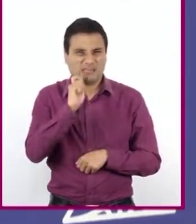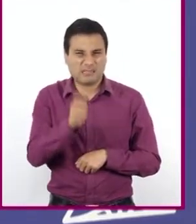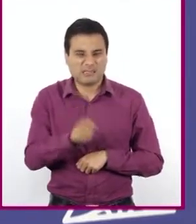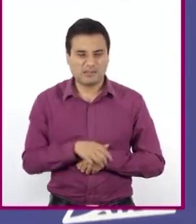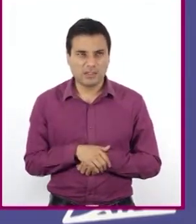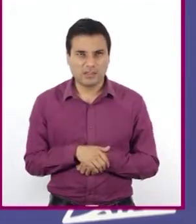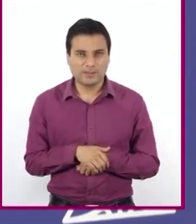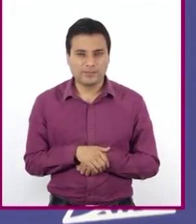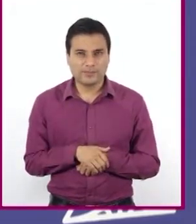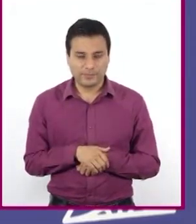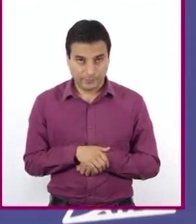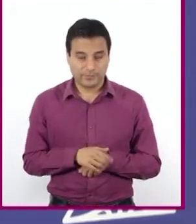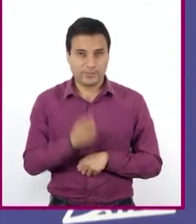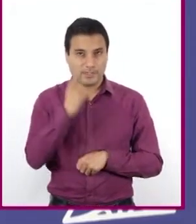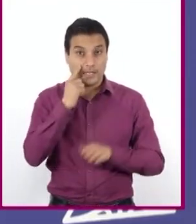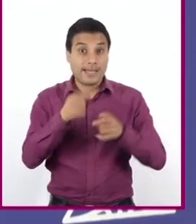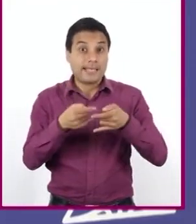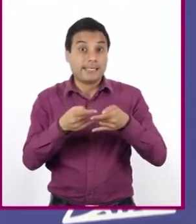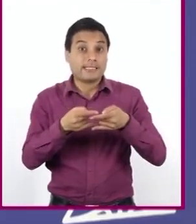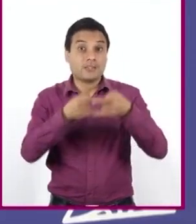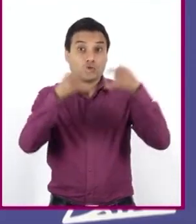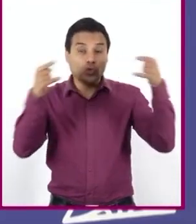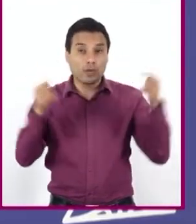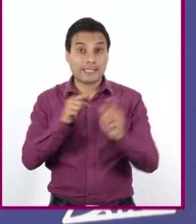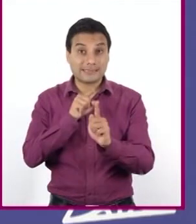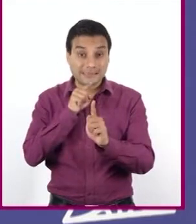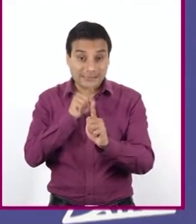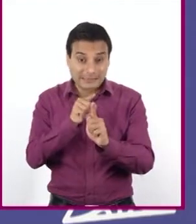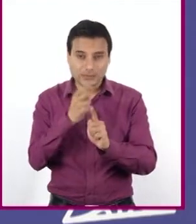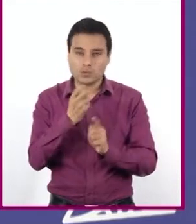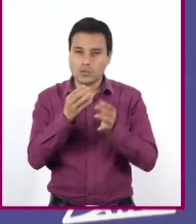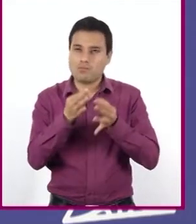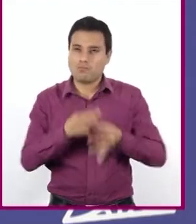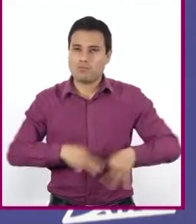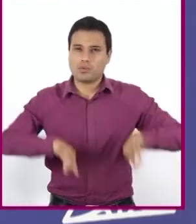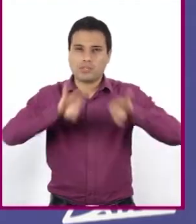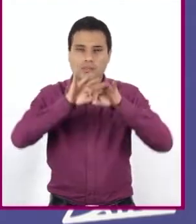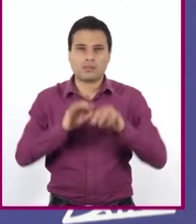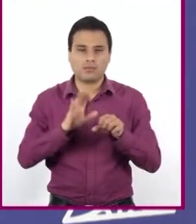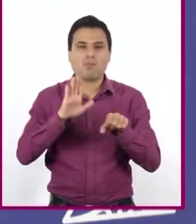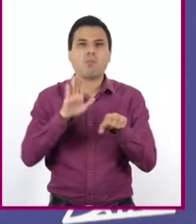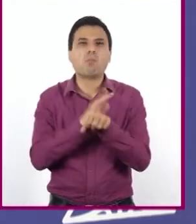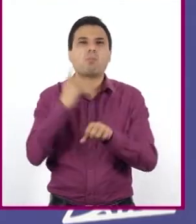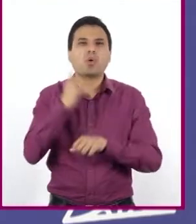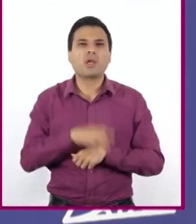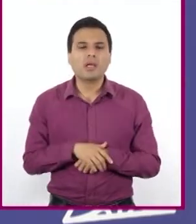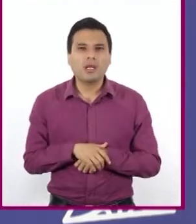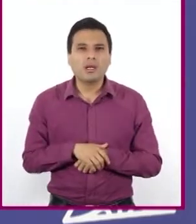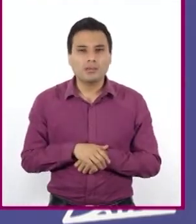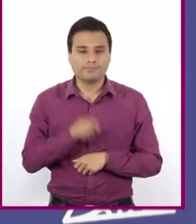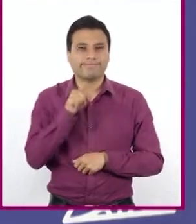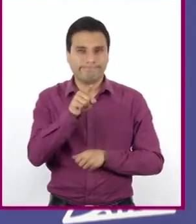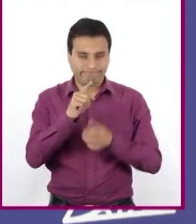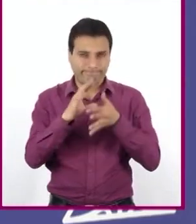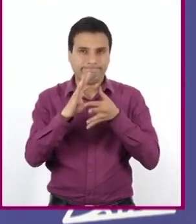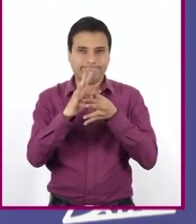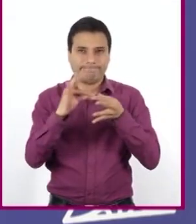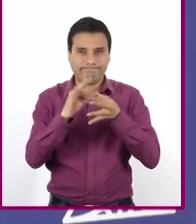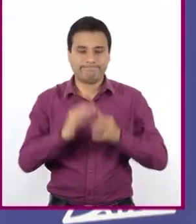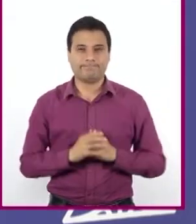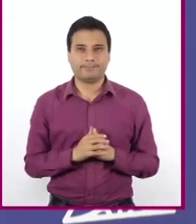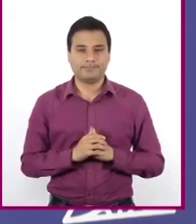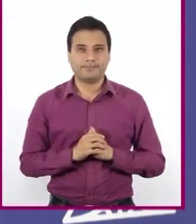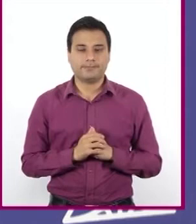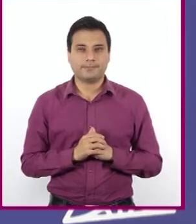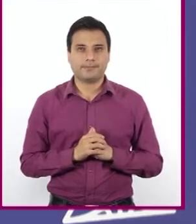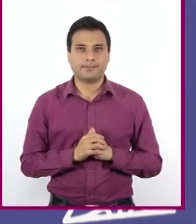modo en que un fenómeno tiene significado y sentido en un tiempo y espacio determinados.